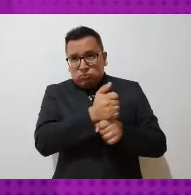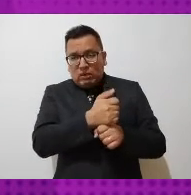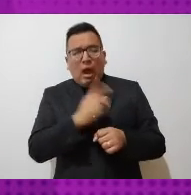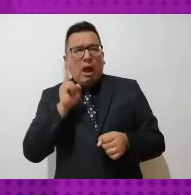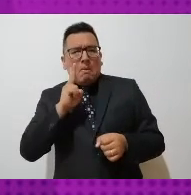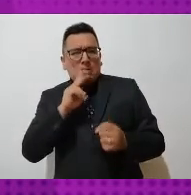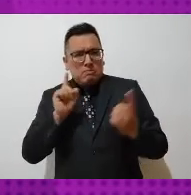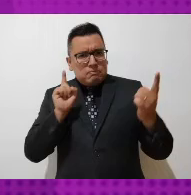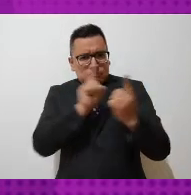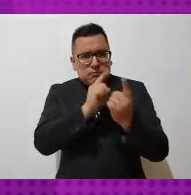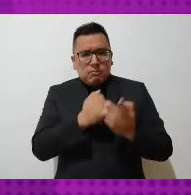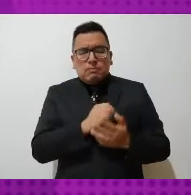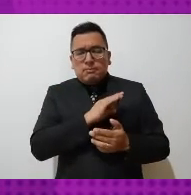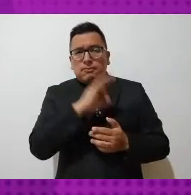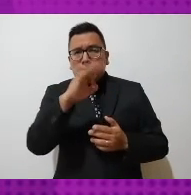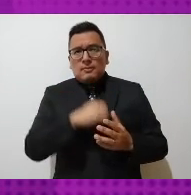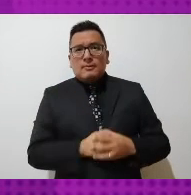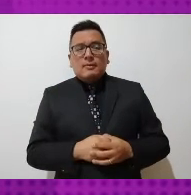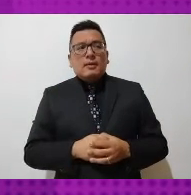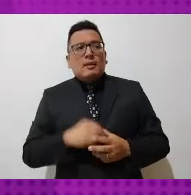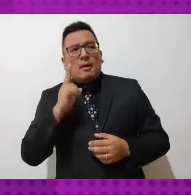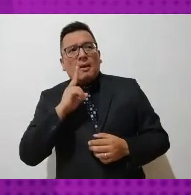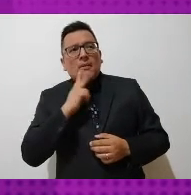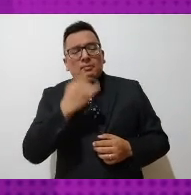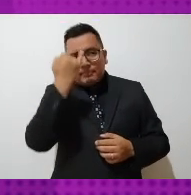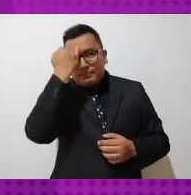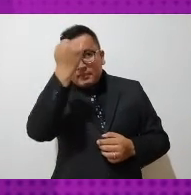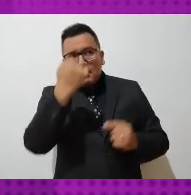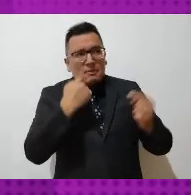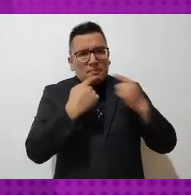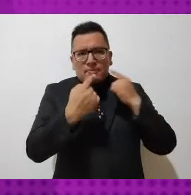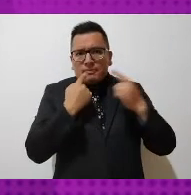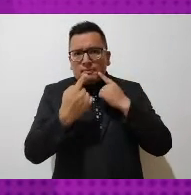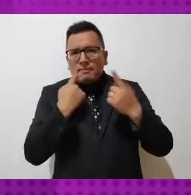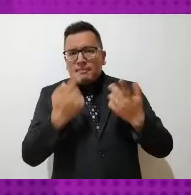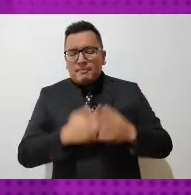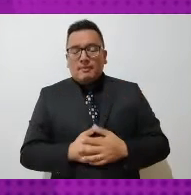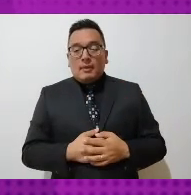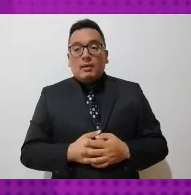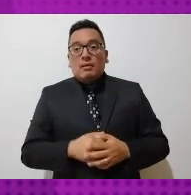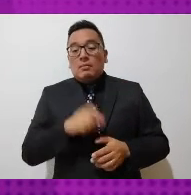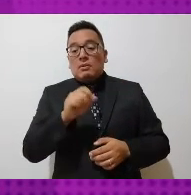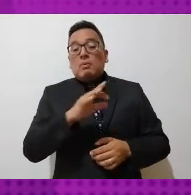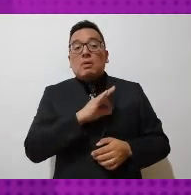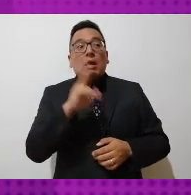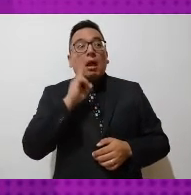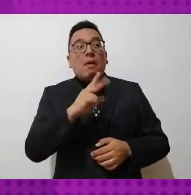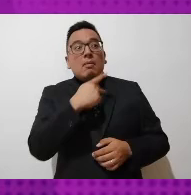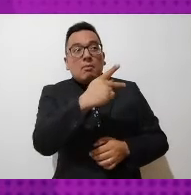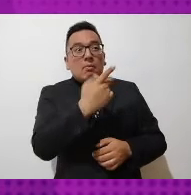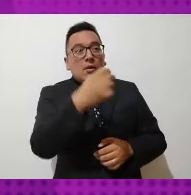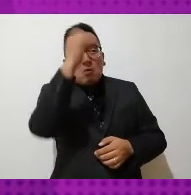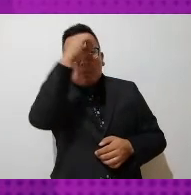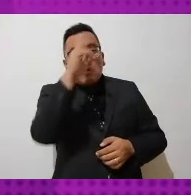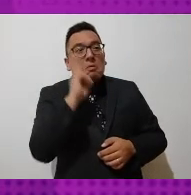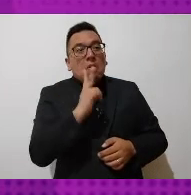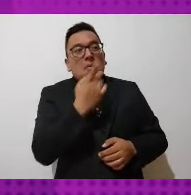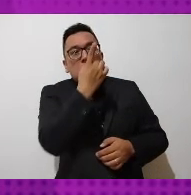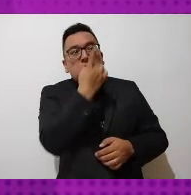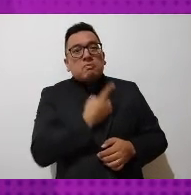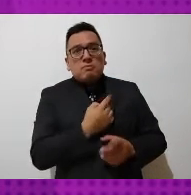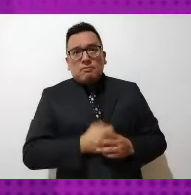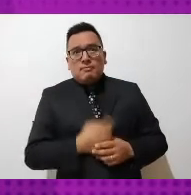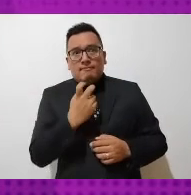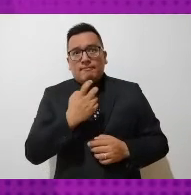derechos político-electorales, y puedan aportar propuestas y principalmente puedan escuchar a la comunidad. Algo que